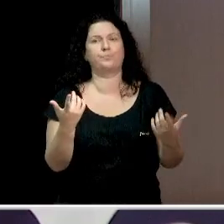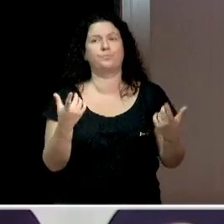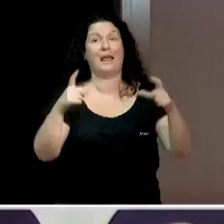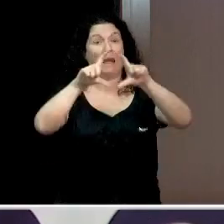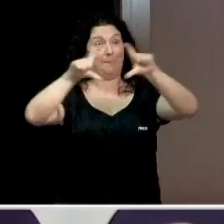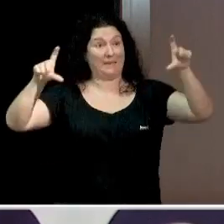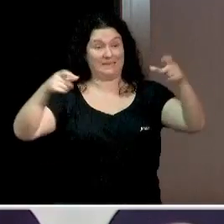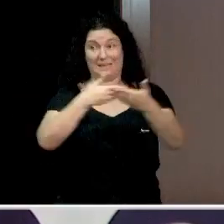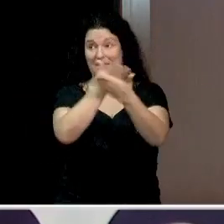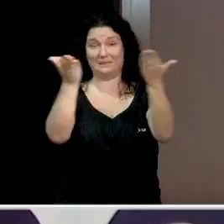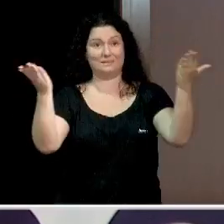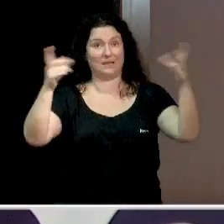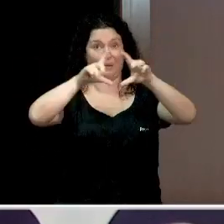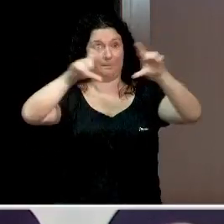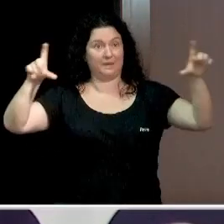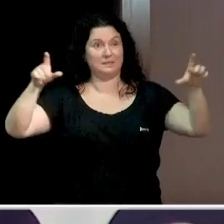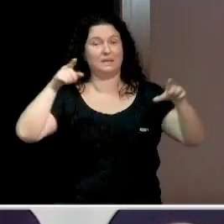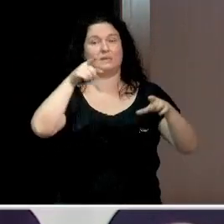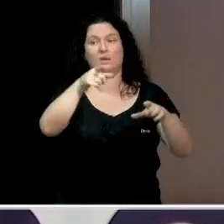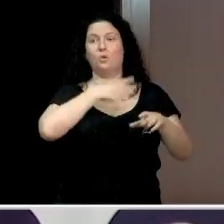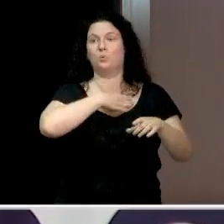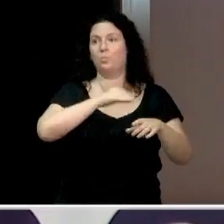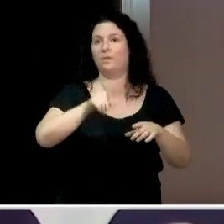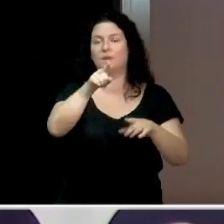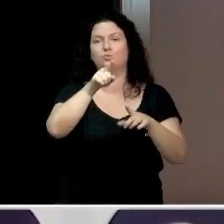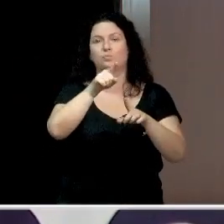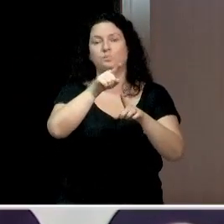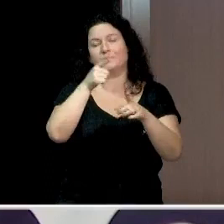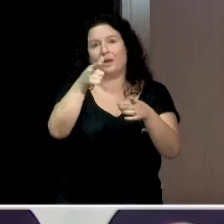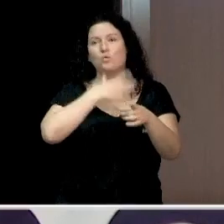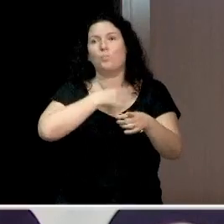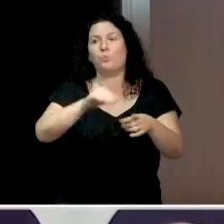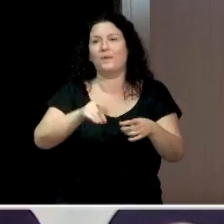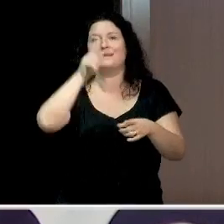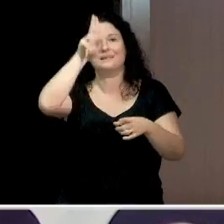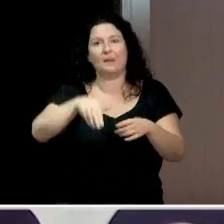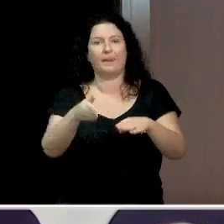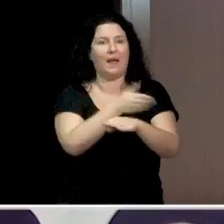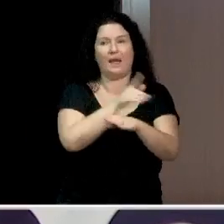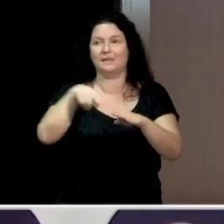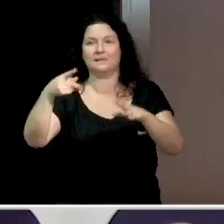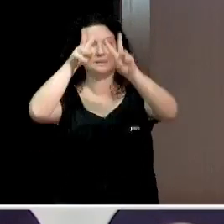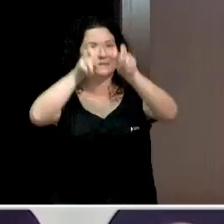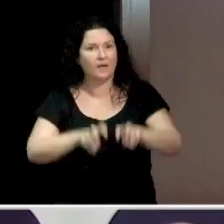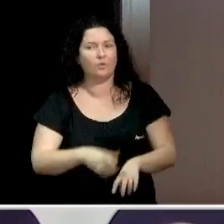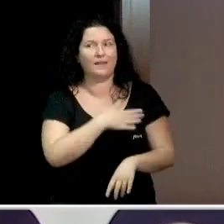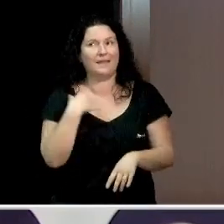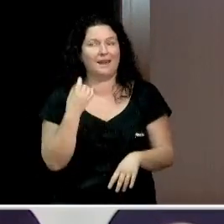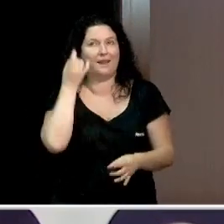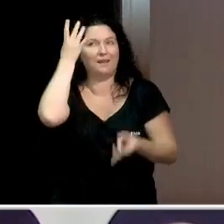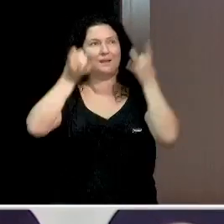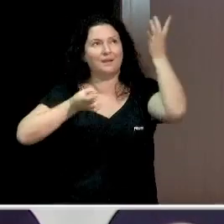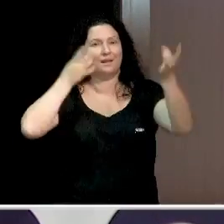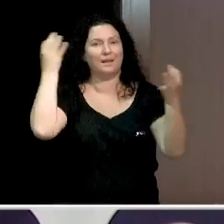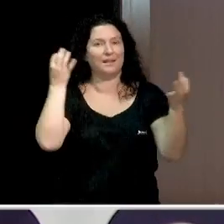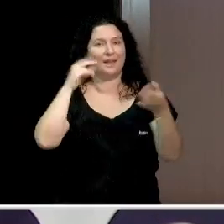vista de sus spin-offs y tal, deberían apostar también por la innovación en el sentido de crear